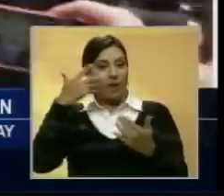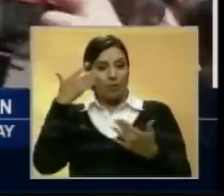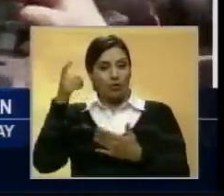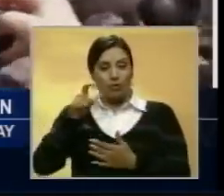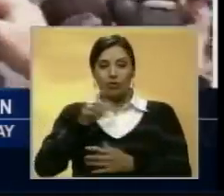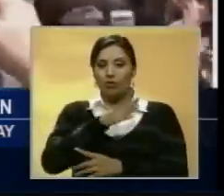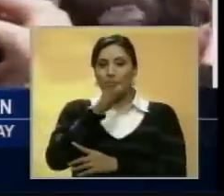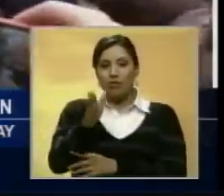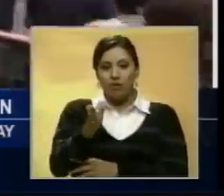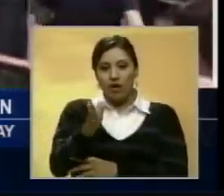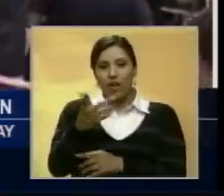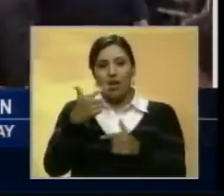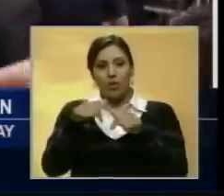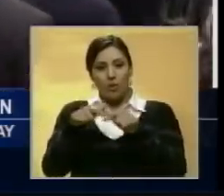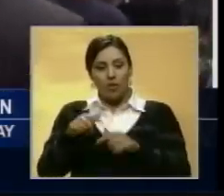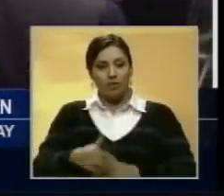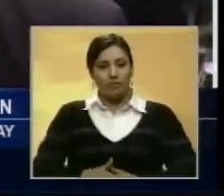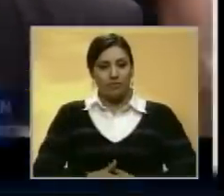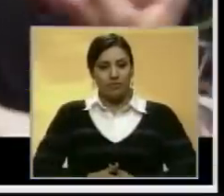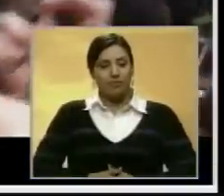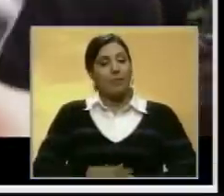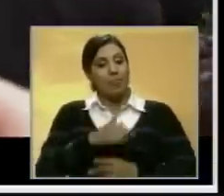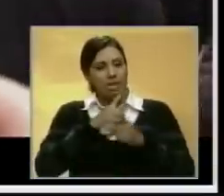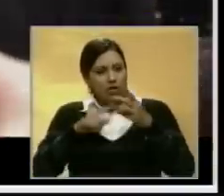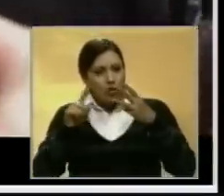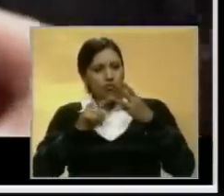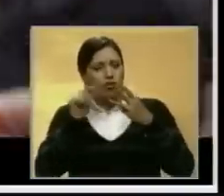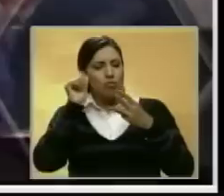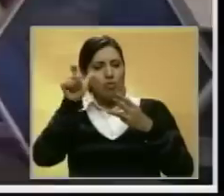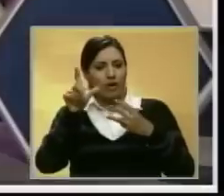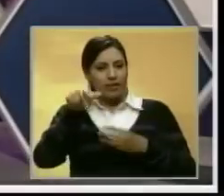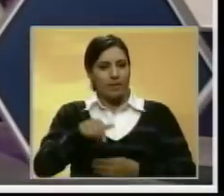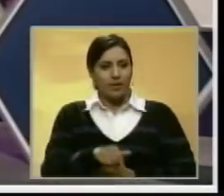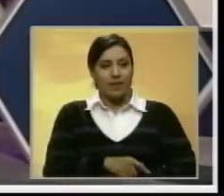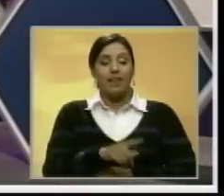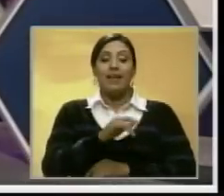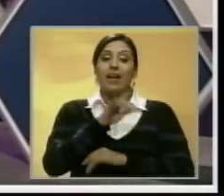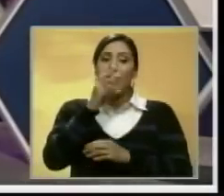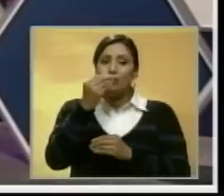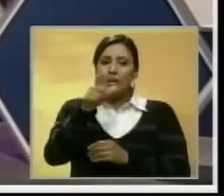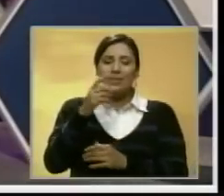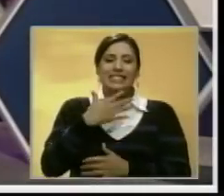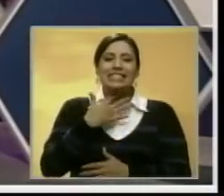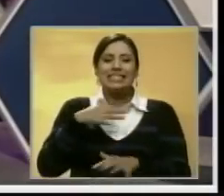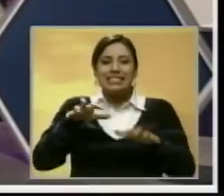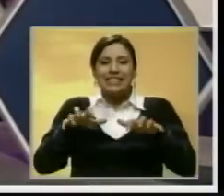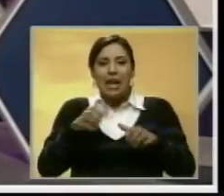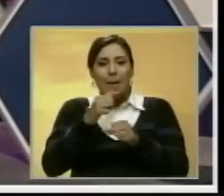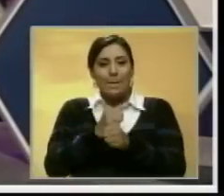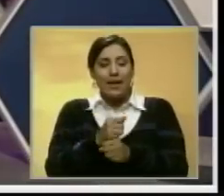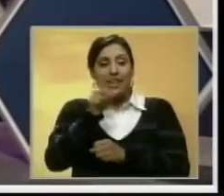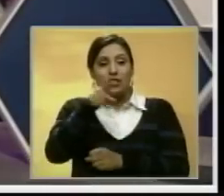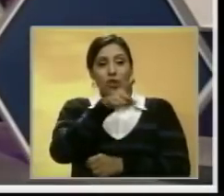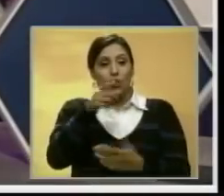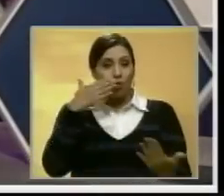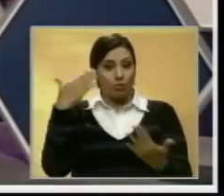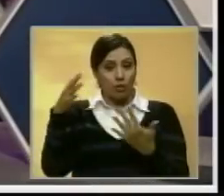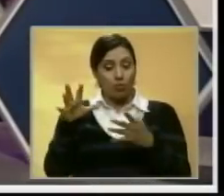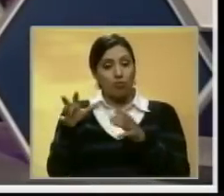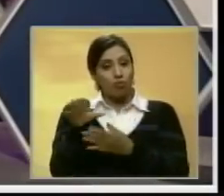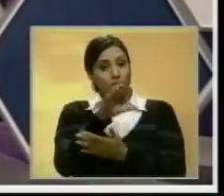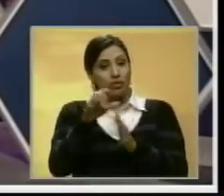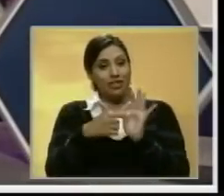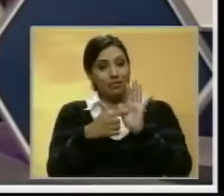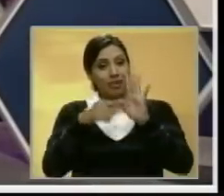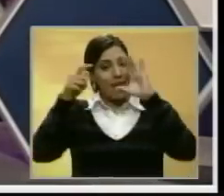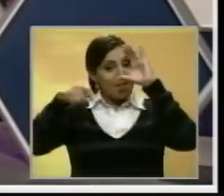Jennifer López, Jane Fonda, Rosie O'Donnell y Spike Lee. Y lo que muchos estaban esperando, cerramos con Carlos Vives y el estreno